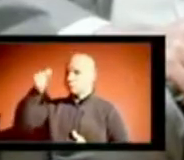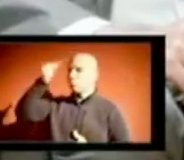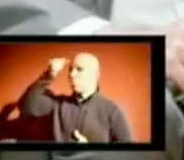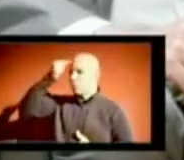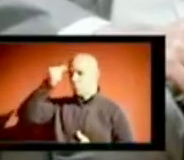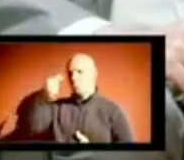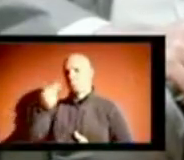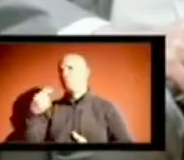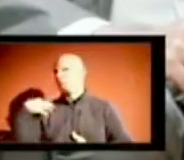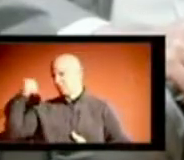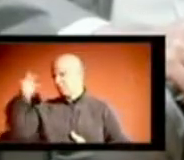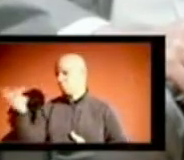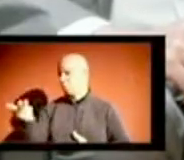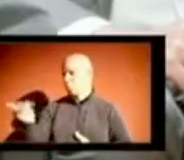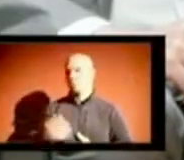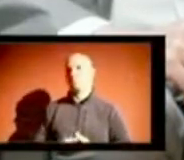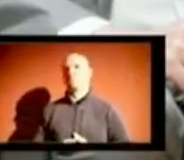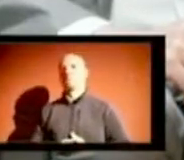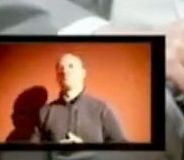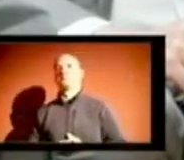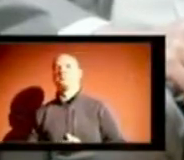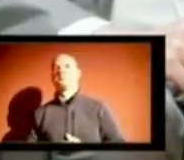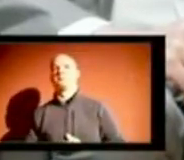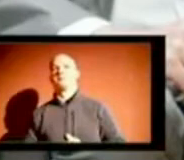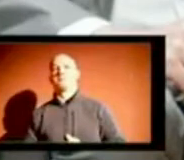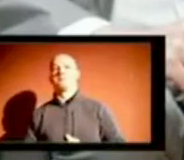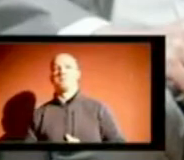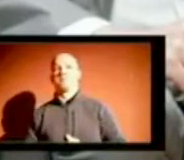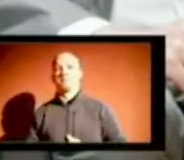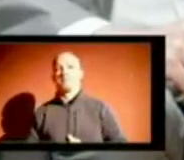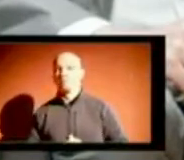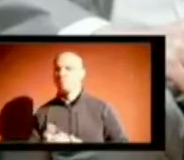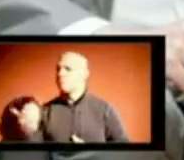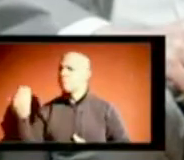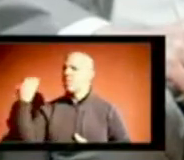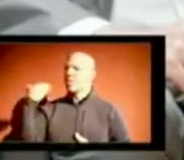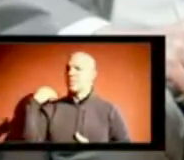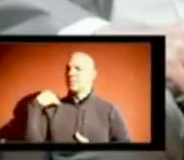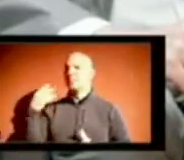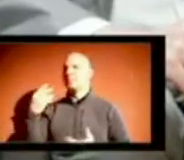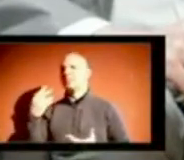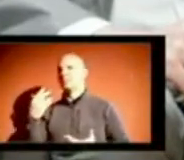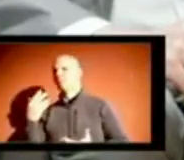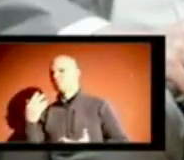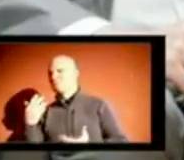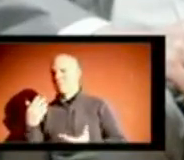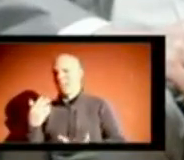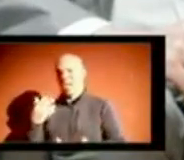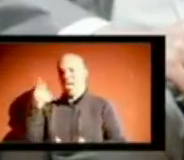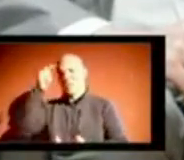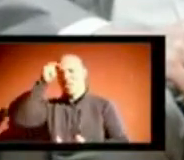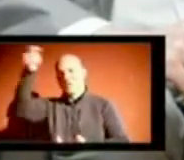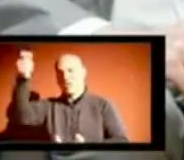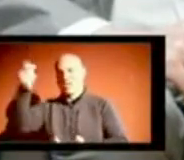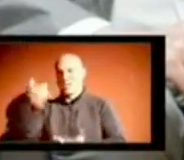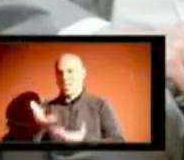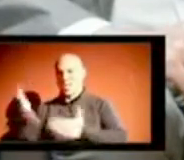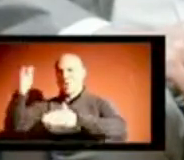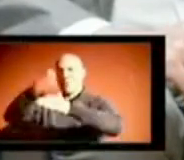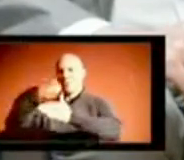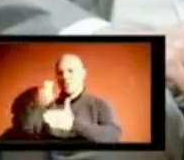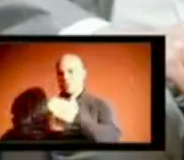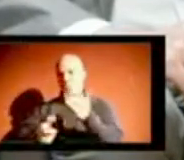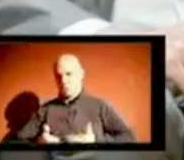usted, se habló del aumento en recaudos por la teoría del aumento en costo de vida. En la